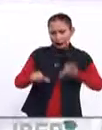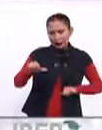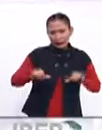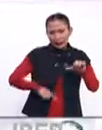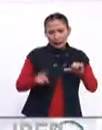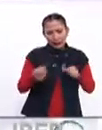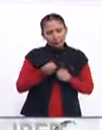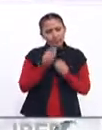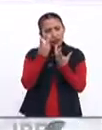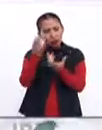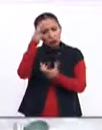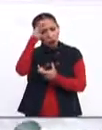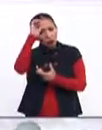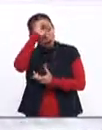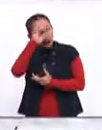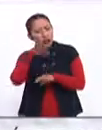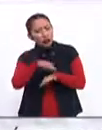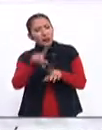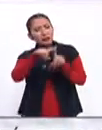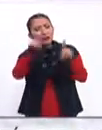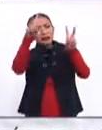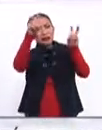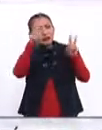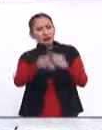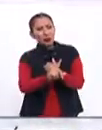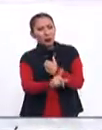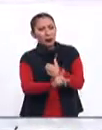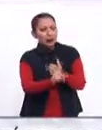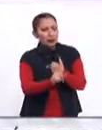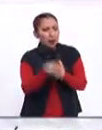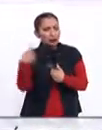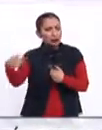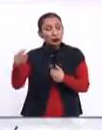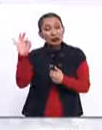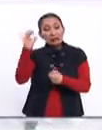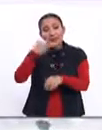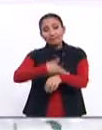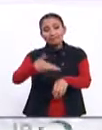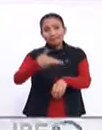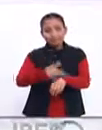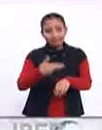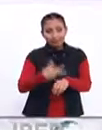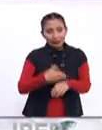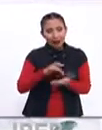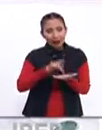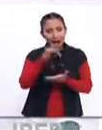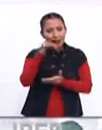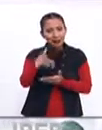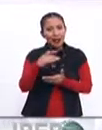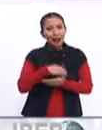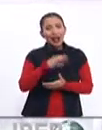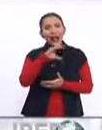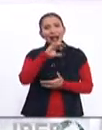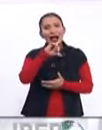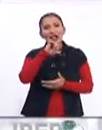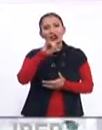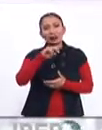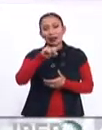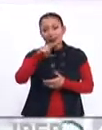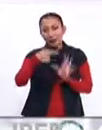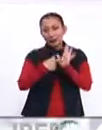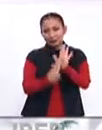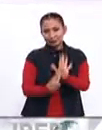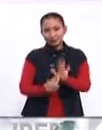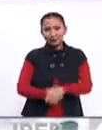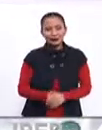actividades manifestaron su pensar con respecto a distintas problemáticas y su posible solución. Damos las gracias a Claxo TV por esta